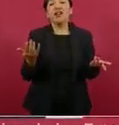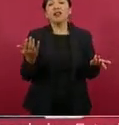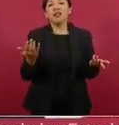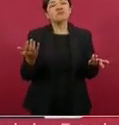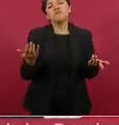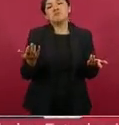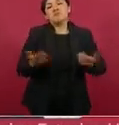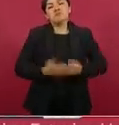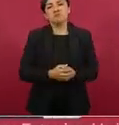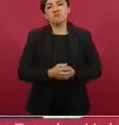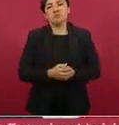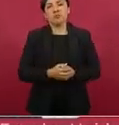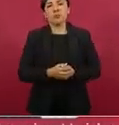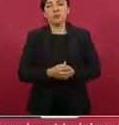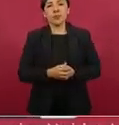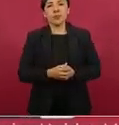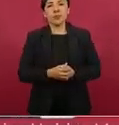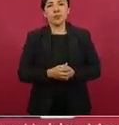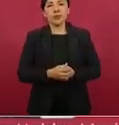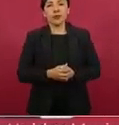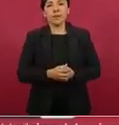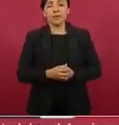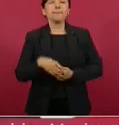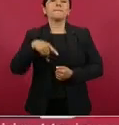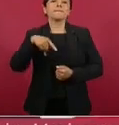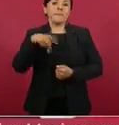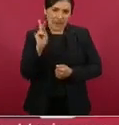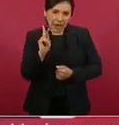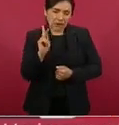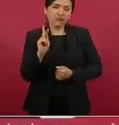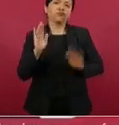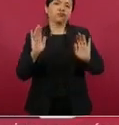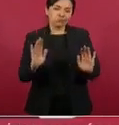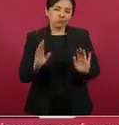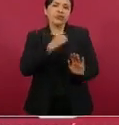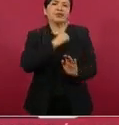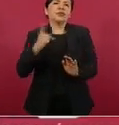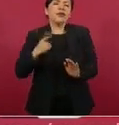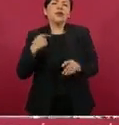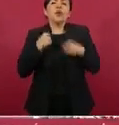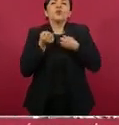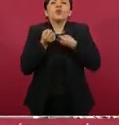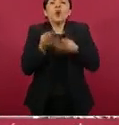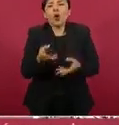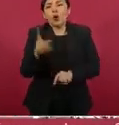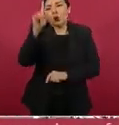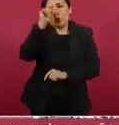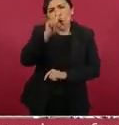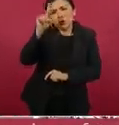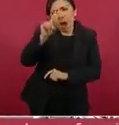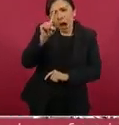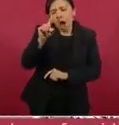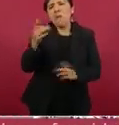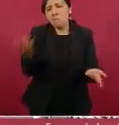pero no está de más. A nadie se le debe negar un consejo.